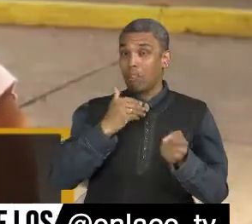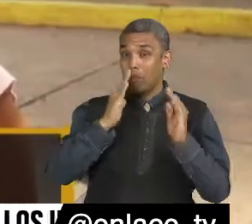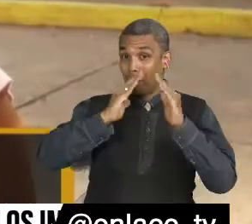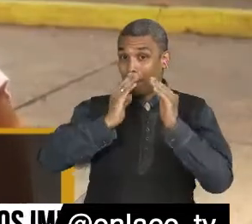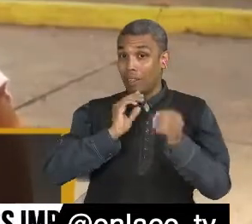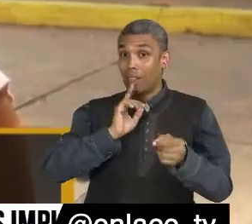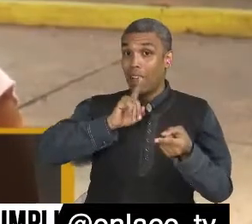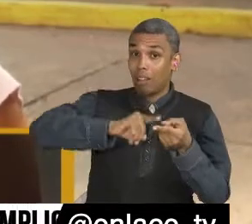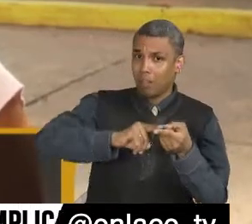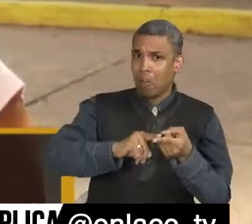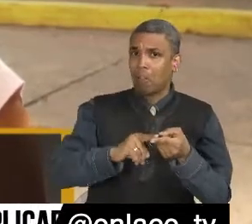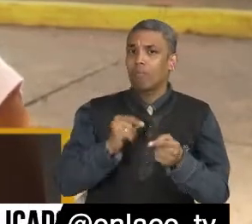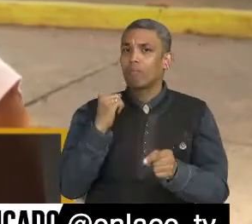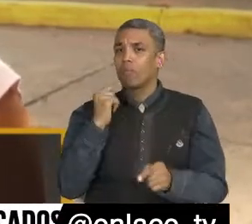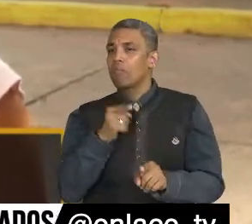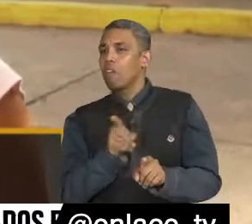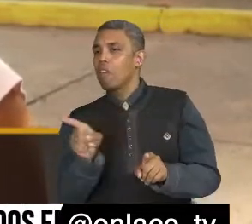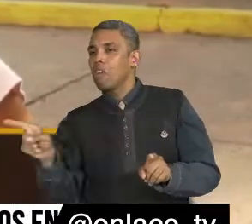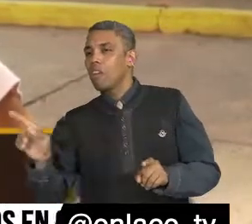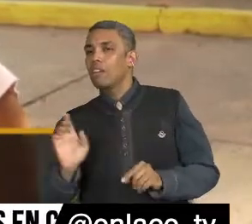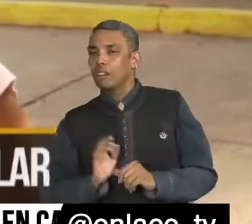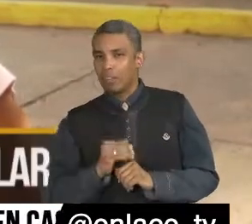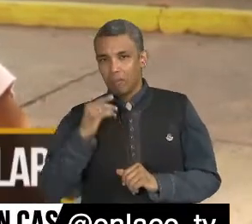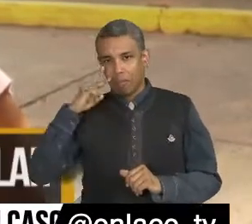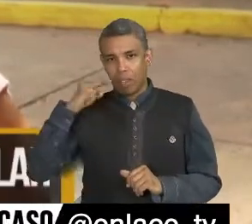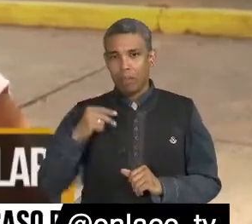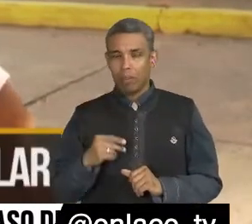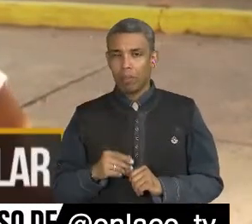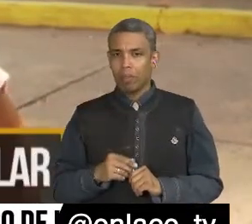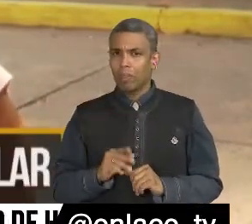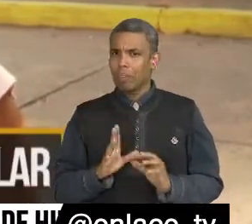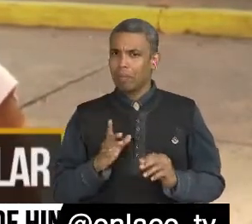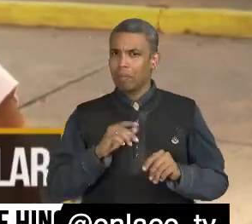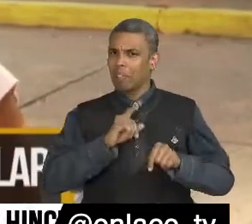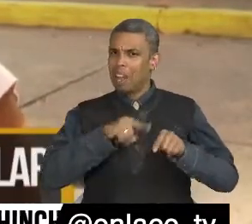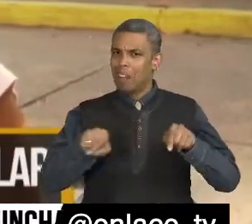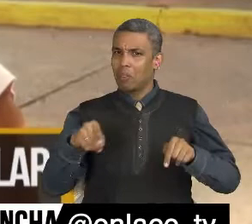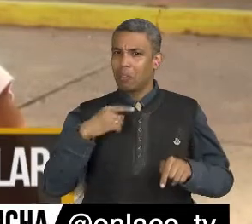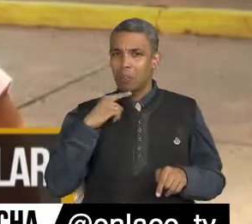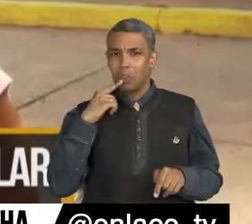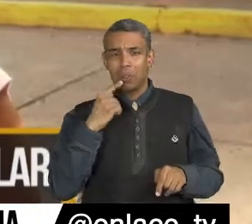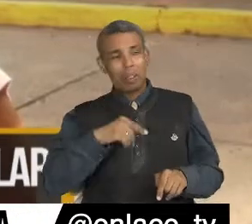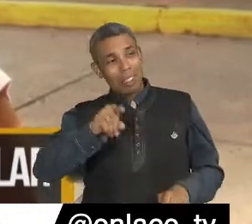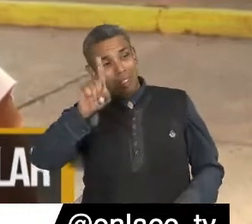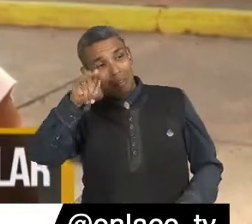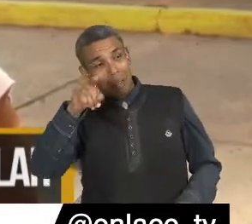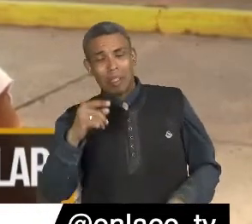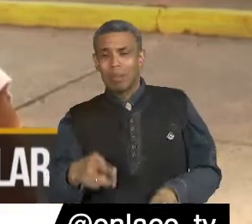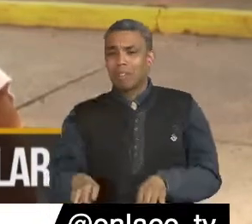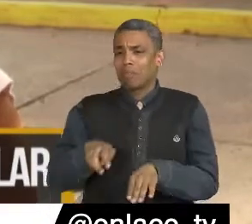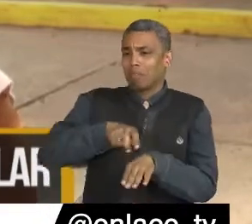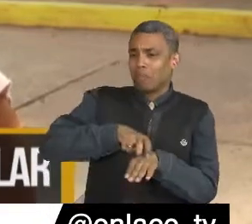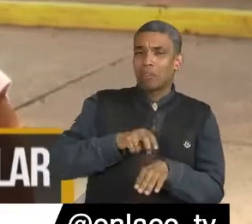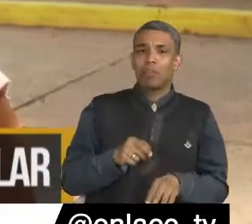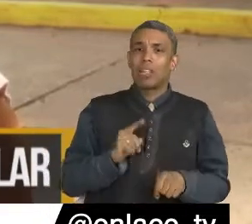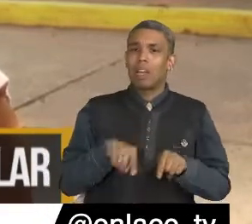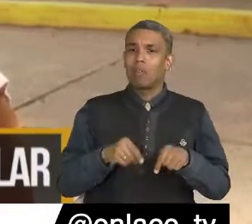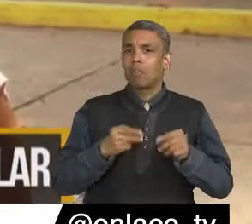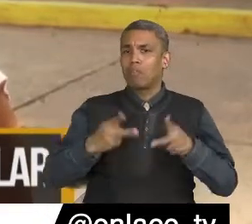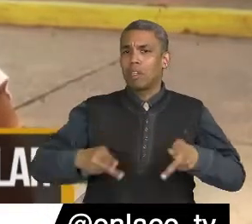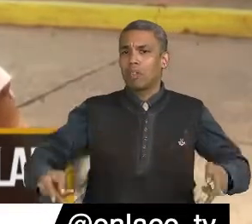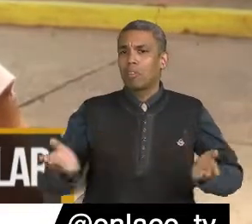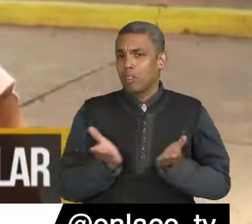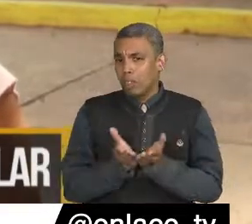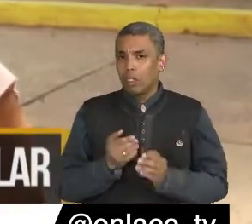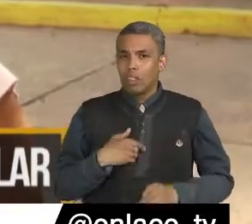de educación, de cultura, porque se suben a las busetas como si estuvieran en un potrero. Entonces que cuiden a